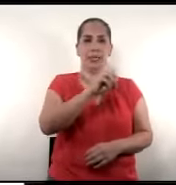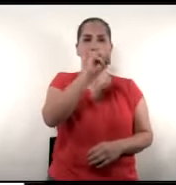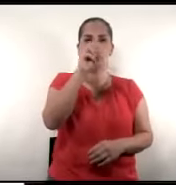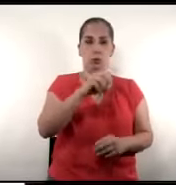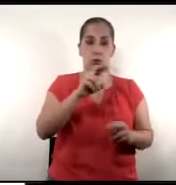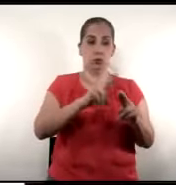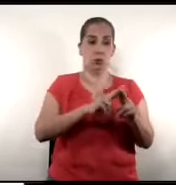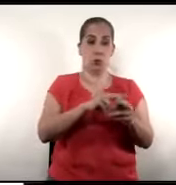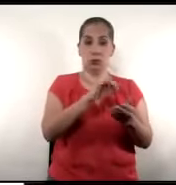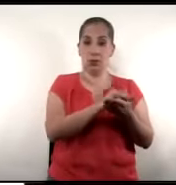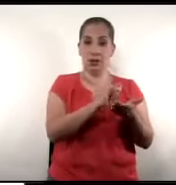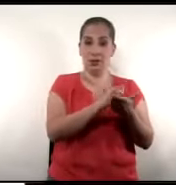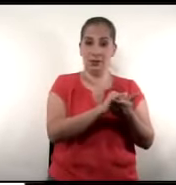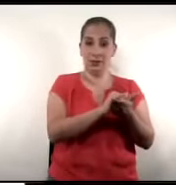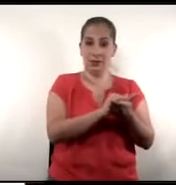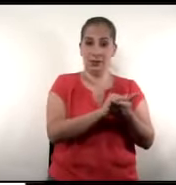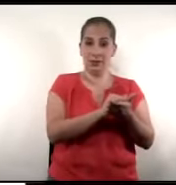de esa manera.